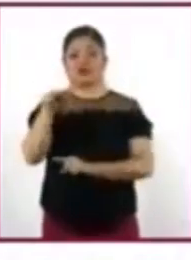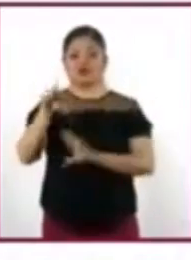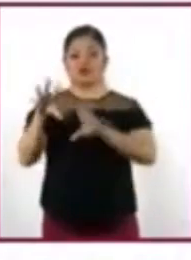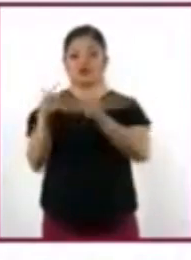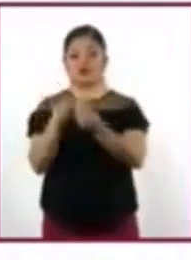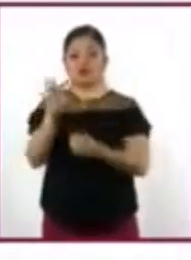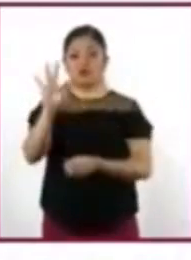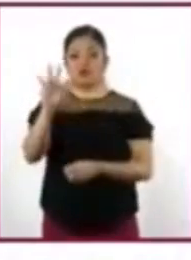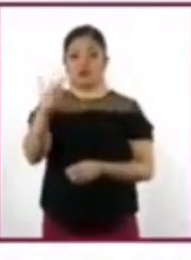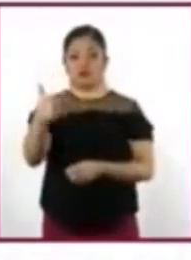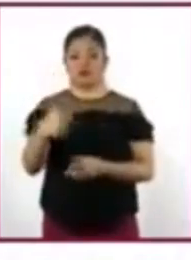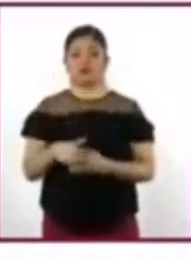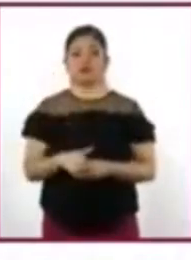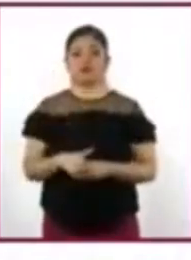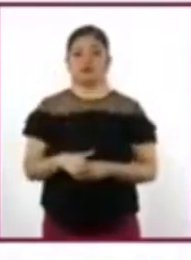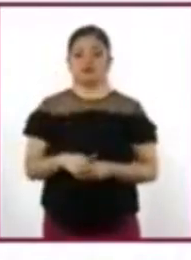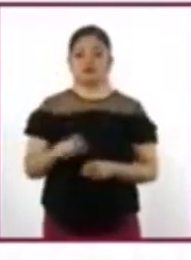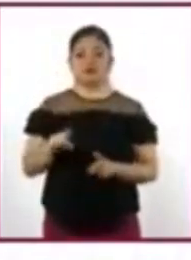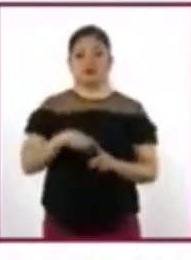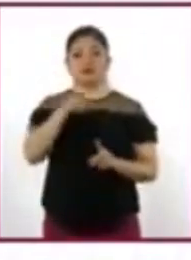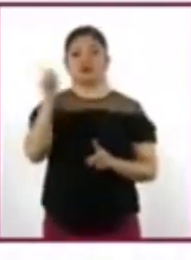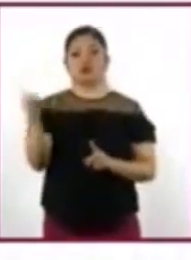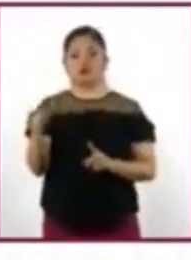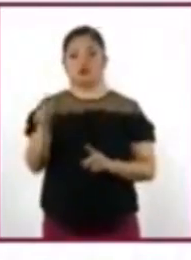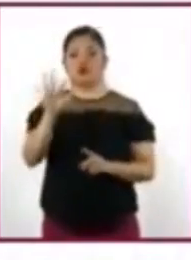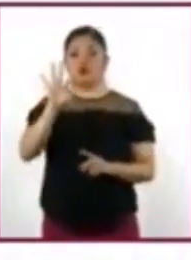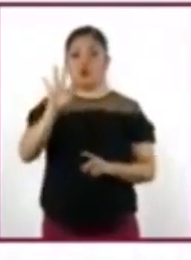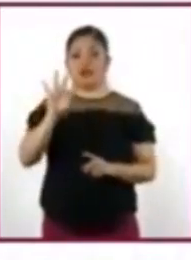es 47. El siguiente es